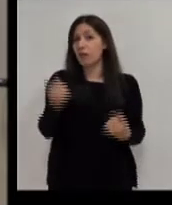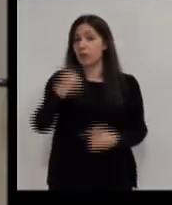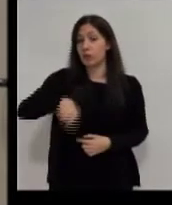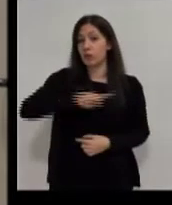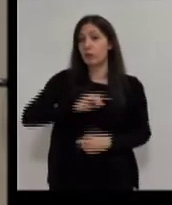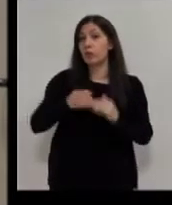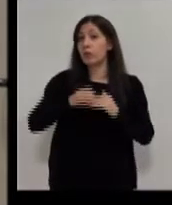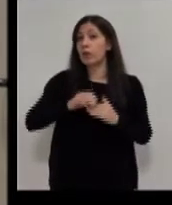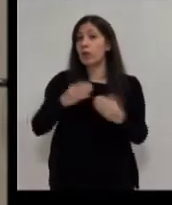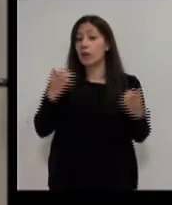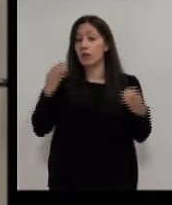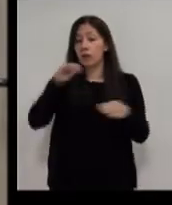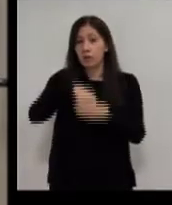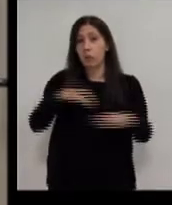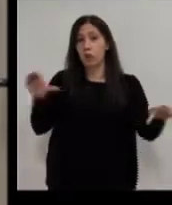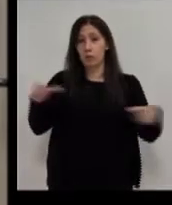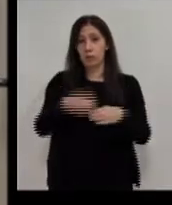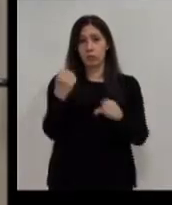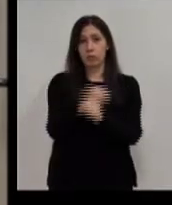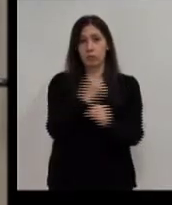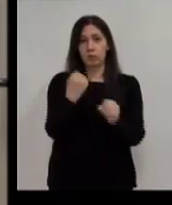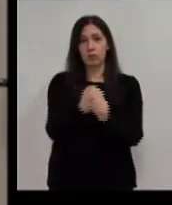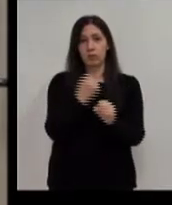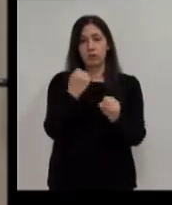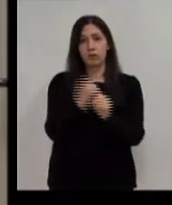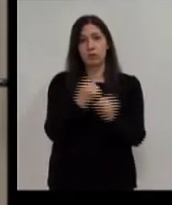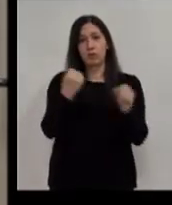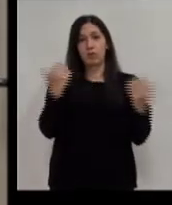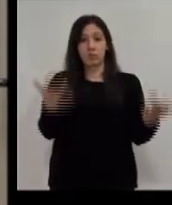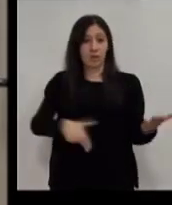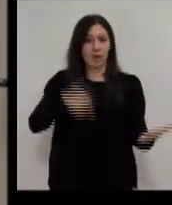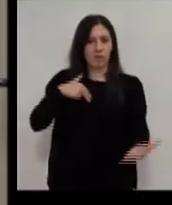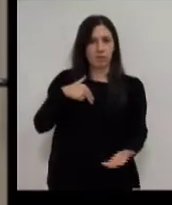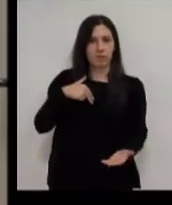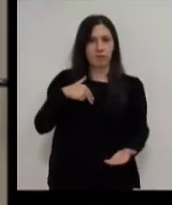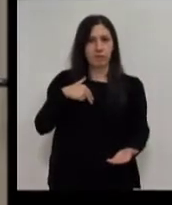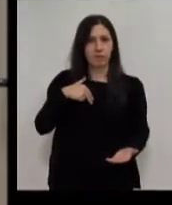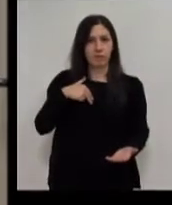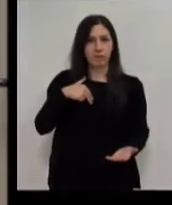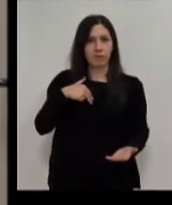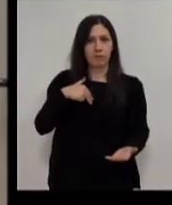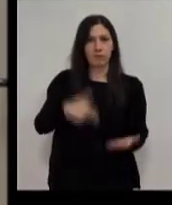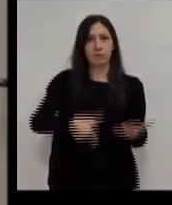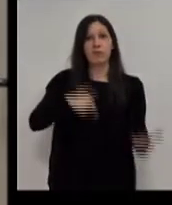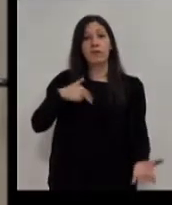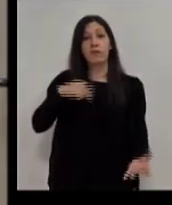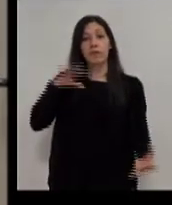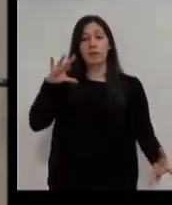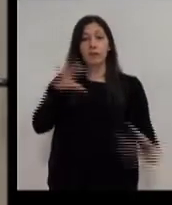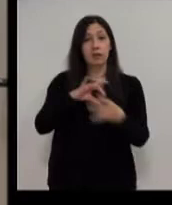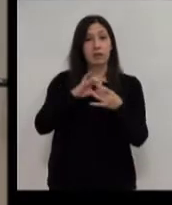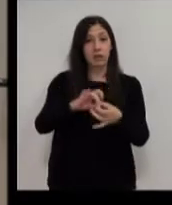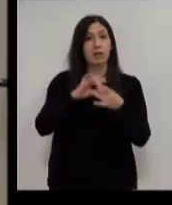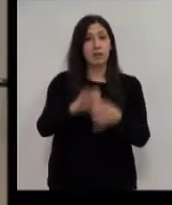que avanzar. Nosotros en el CEAPAD precisamente estamos en un grupo de trabajo que, entre otras muchas cosas, y en general